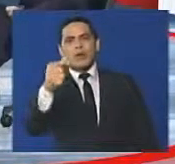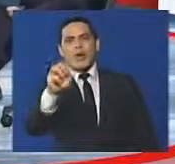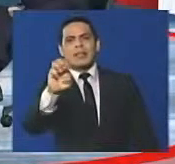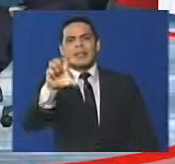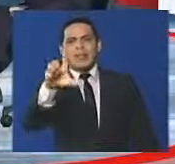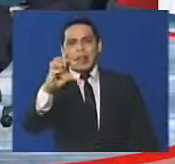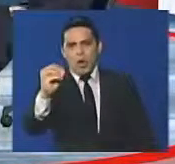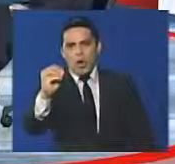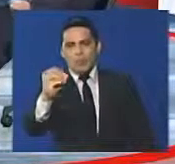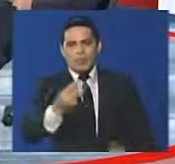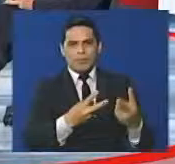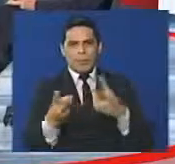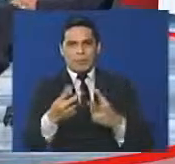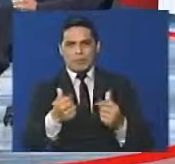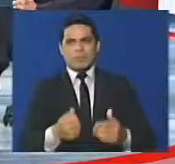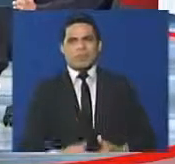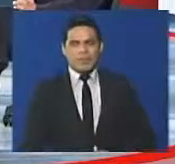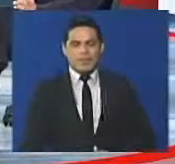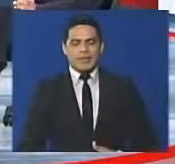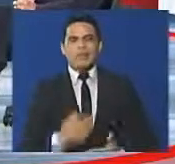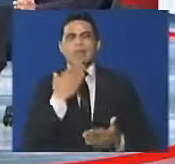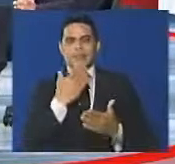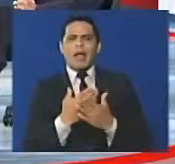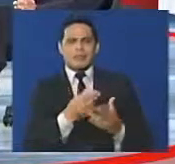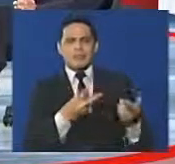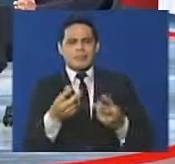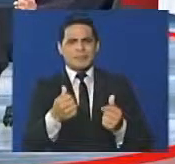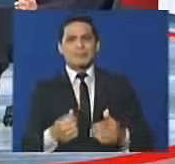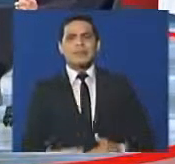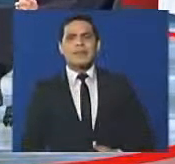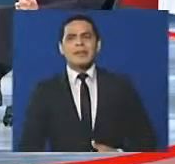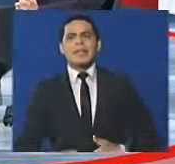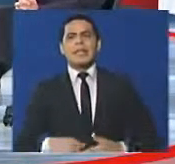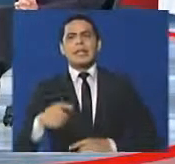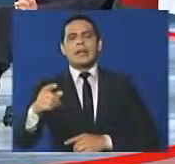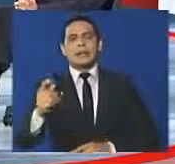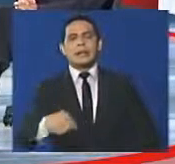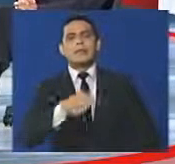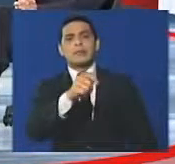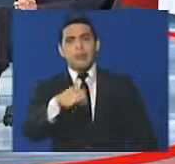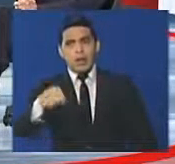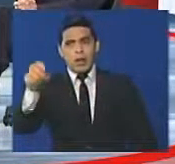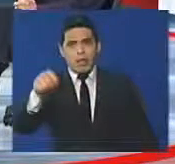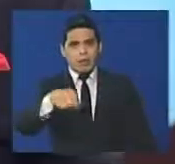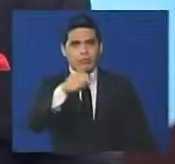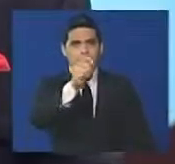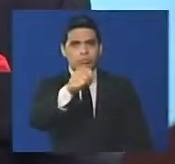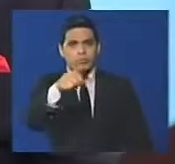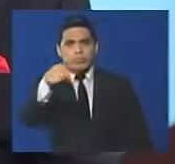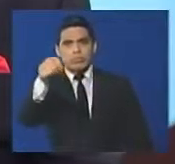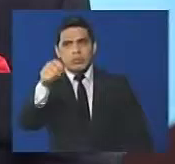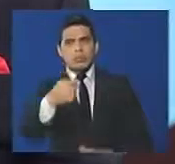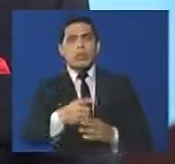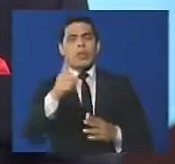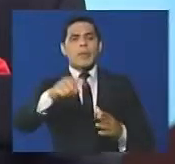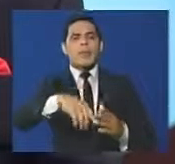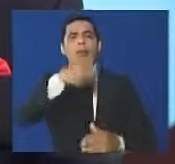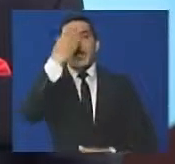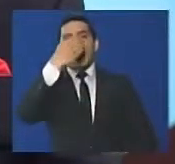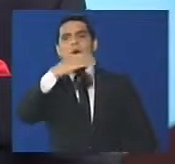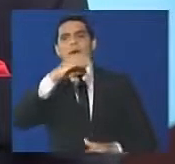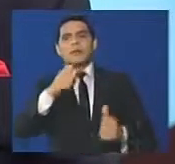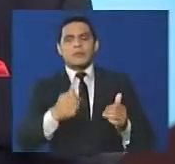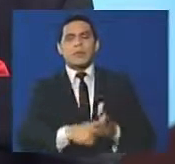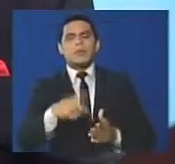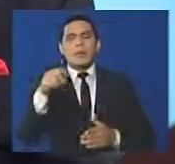Bueno, bienvenido. Muchas gracias. Nos orgullece de estar aquí. Es director musical de la Sinfónica de la Ópera, además del